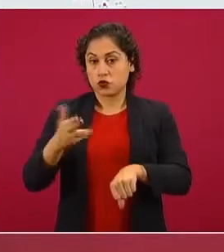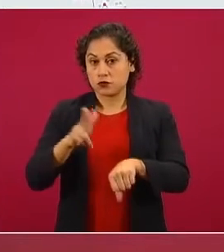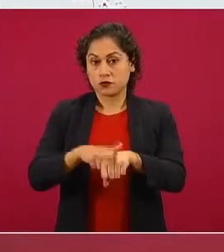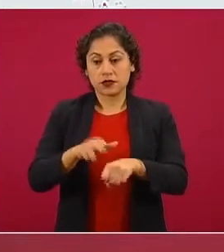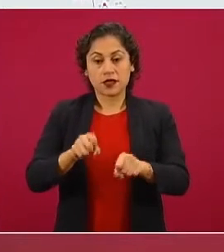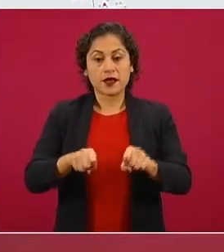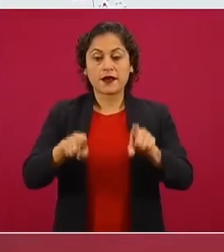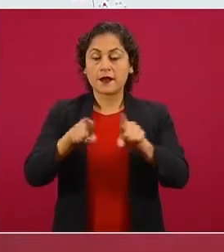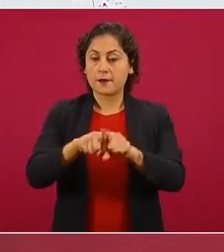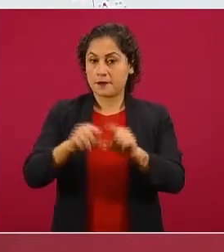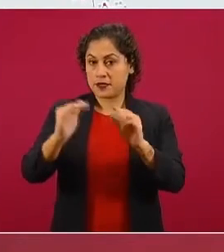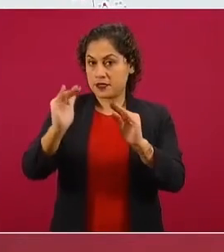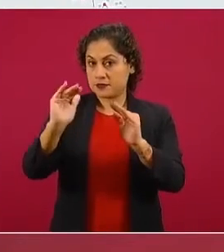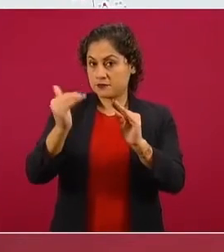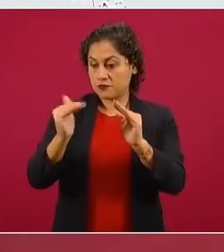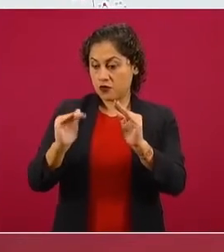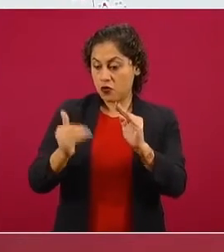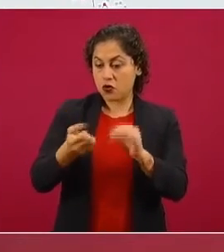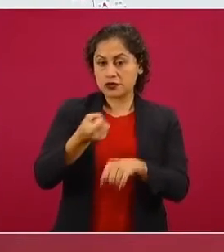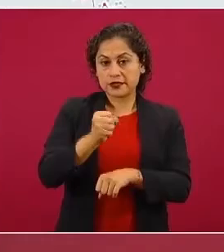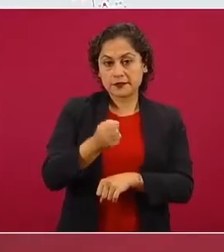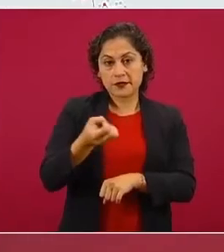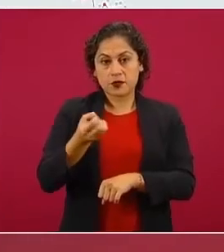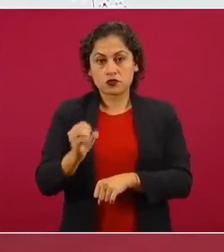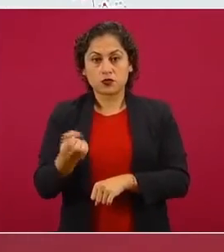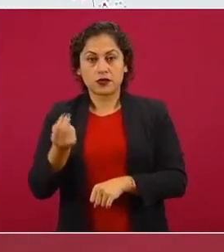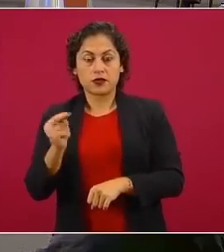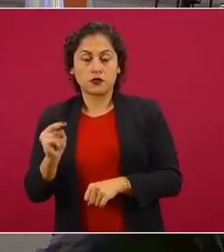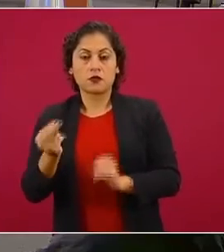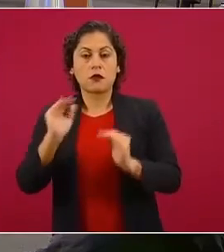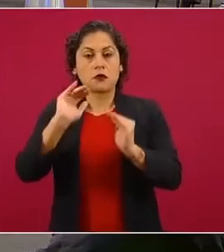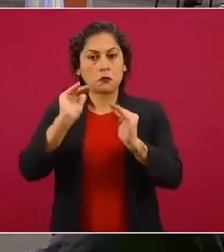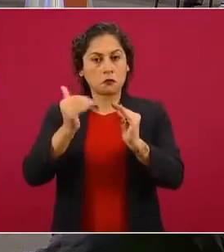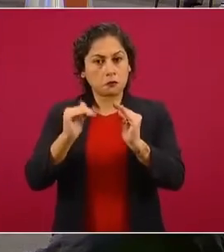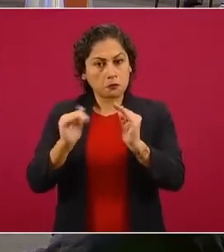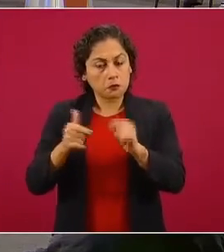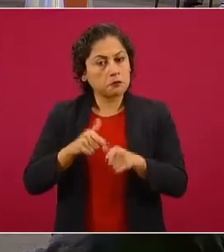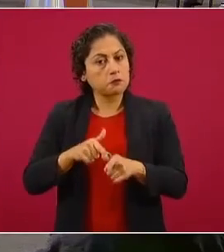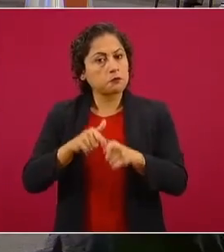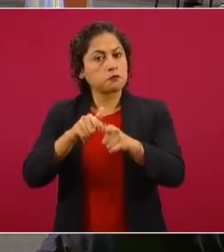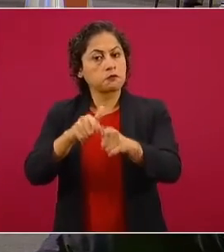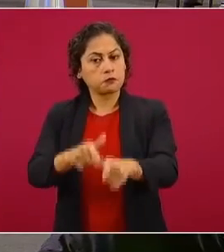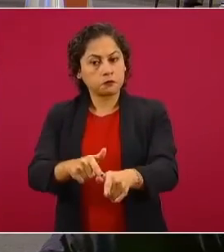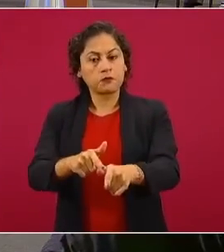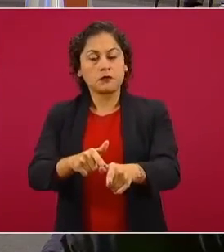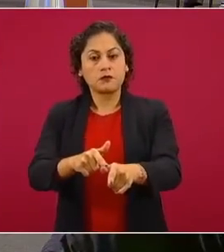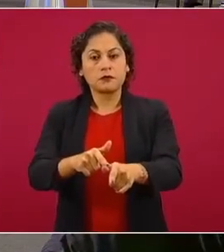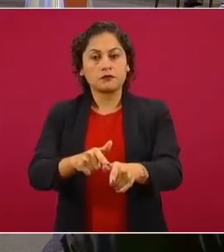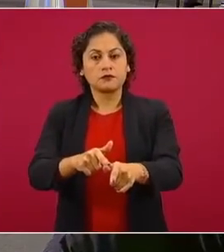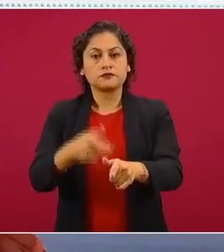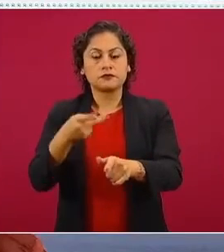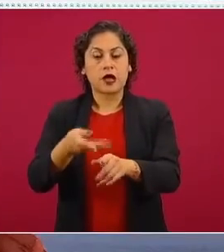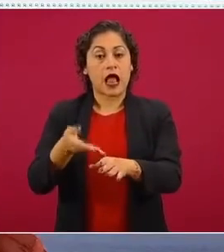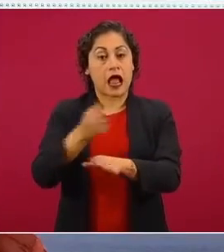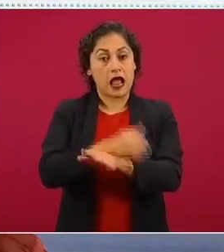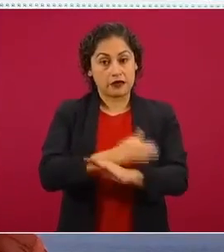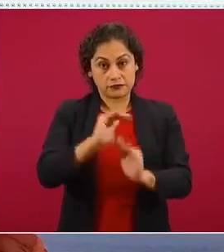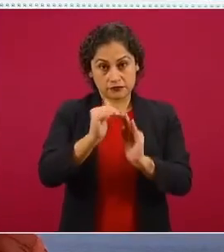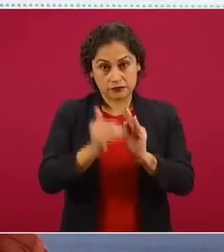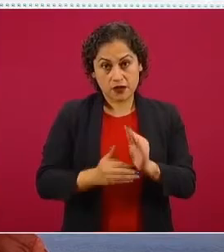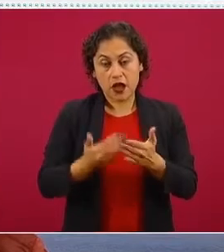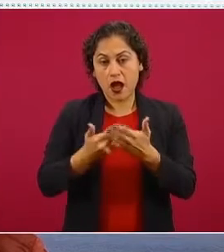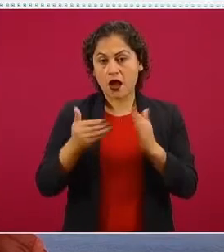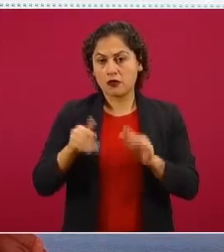hospitalaria, también durante septiembre, octubre y noviembre se ha mantenido sin reducciones, pero había logrado una muy buena reducción,